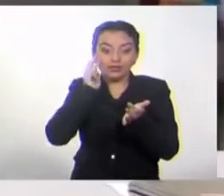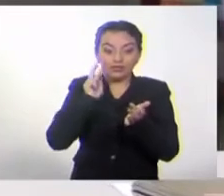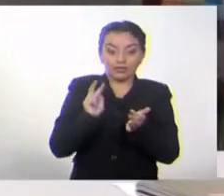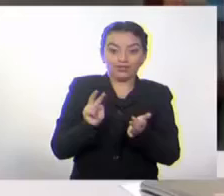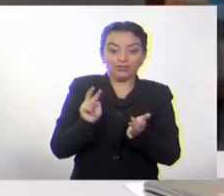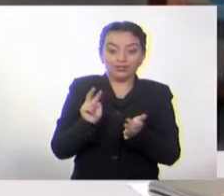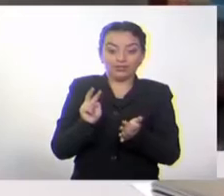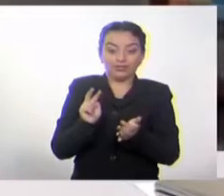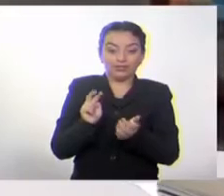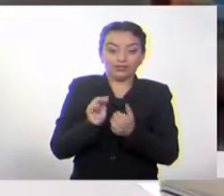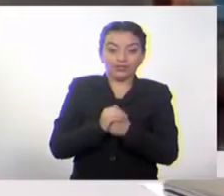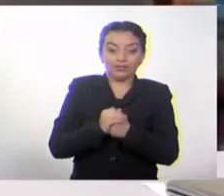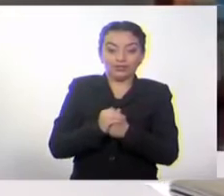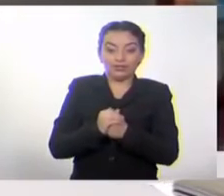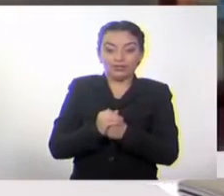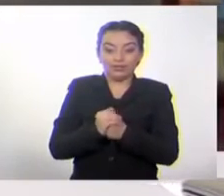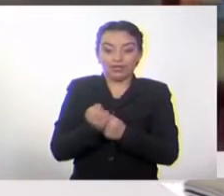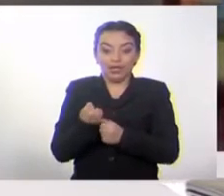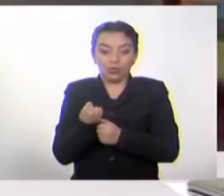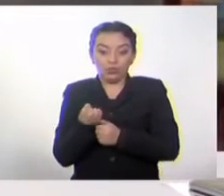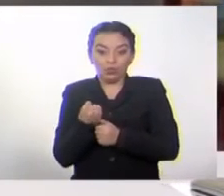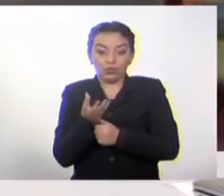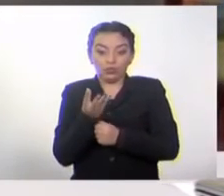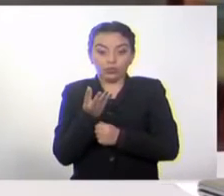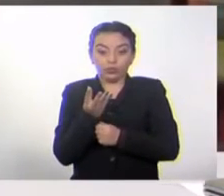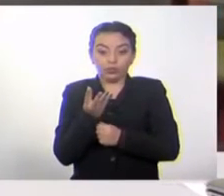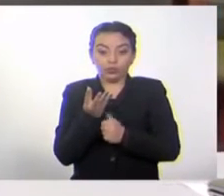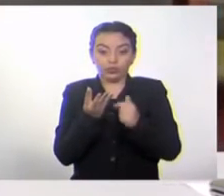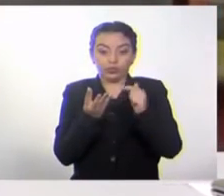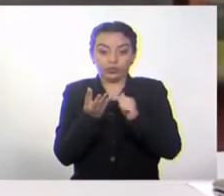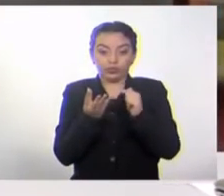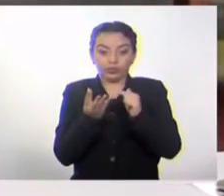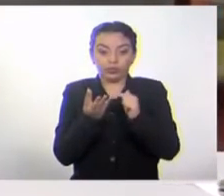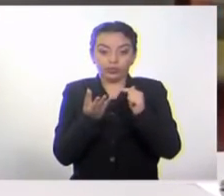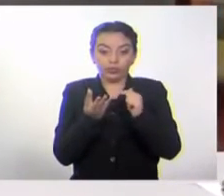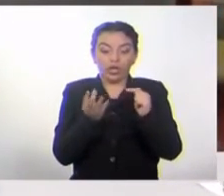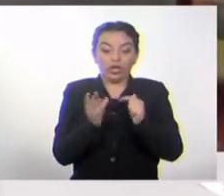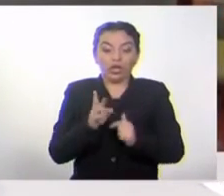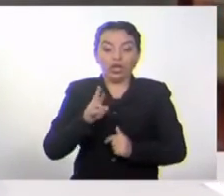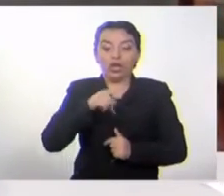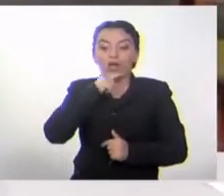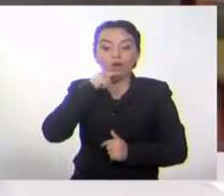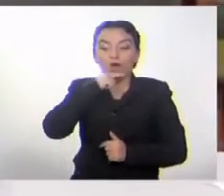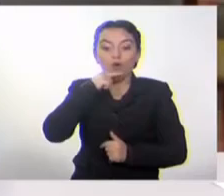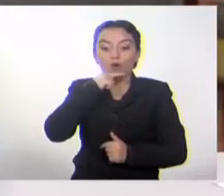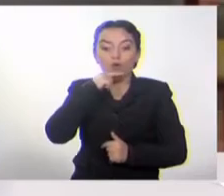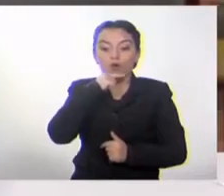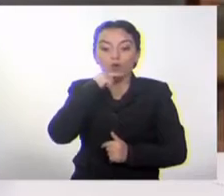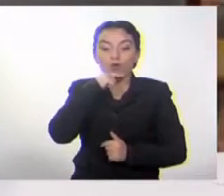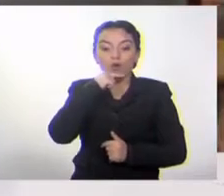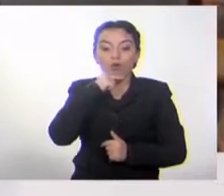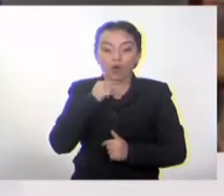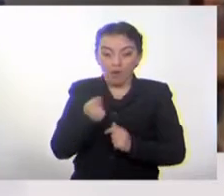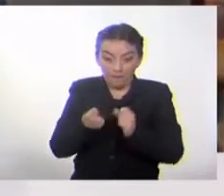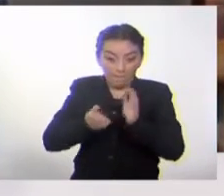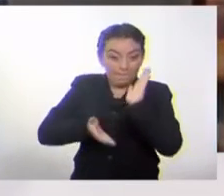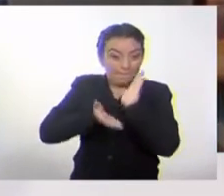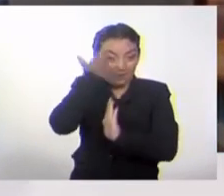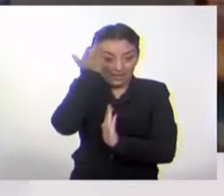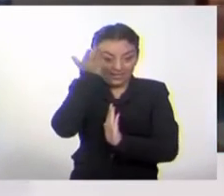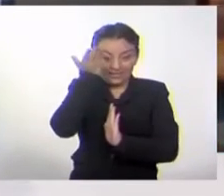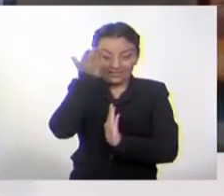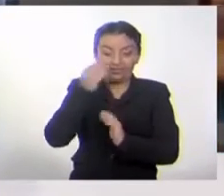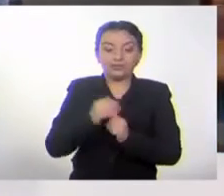este caso el LED rojo es el que tiene mayor intensidad. ¿Por qué crees que ocurre esto?